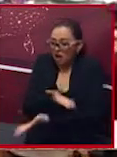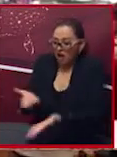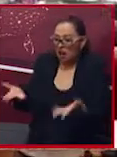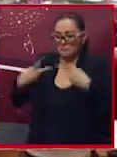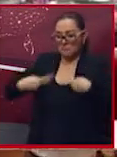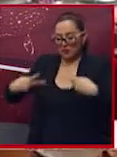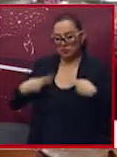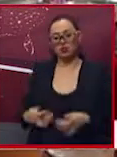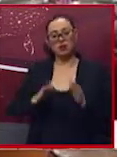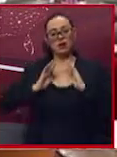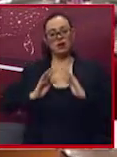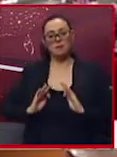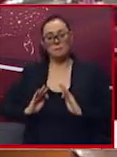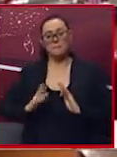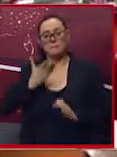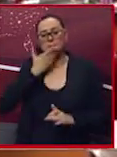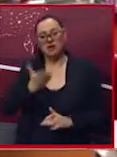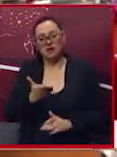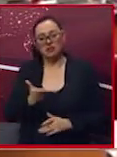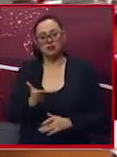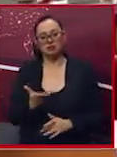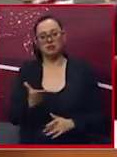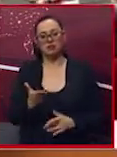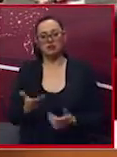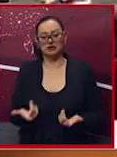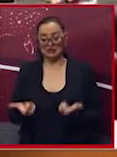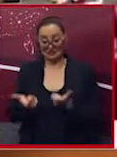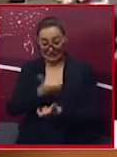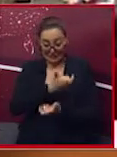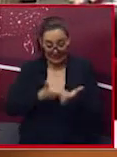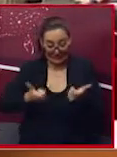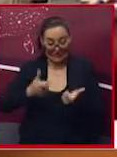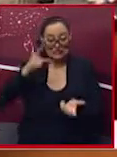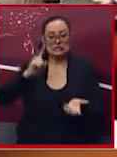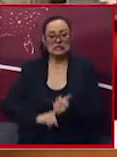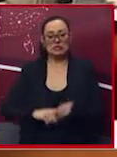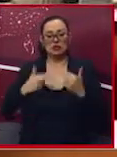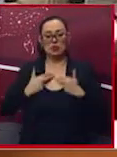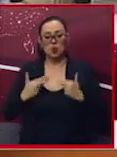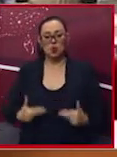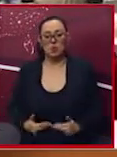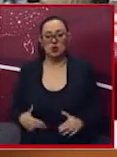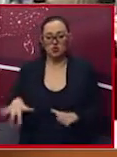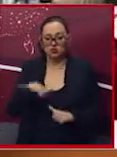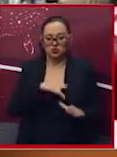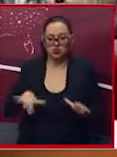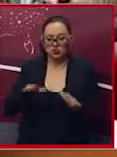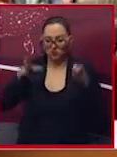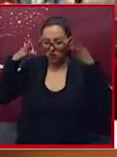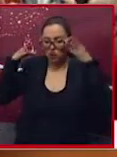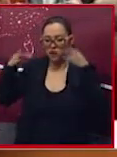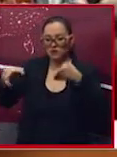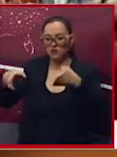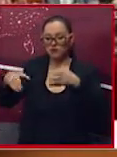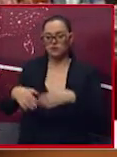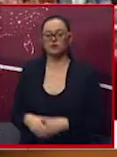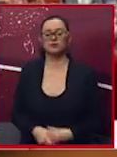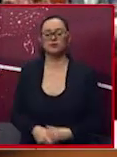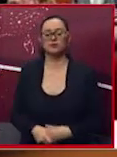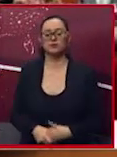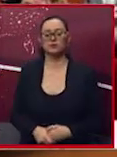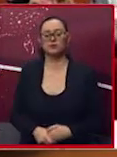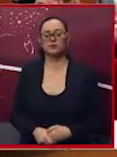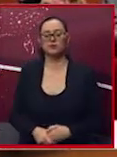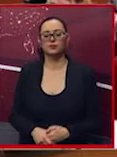y darle a la economía el rostro humano y social que le corresponde.